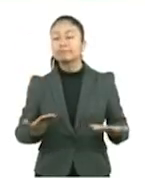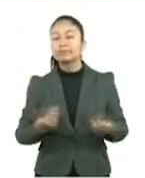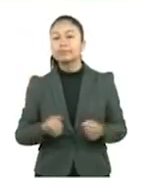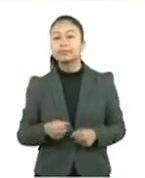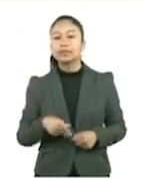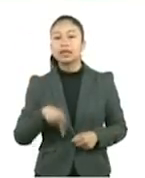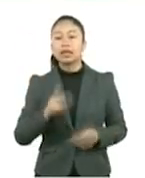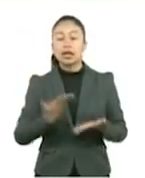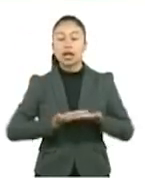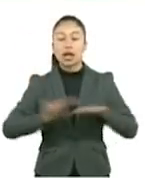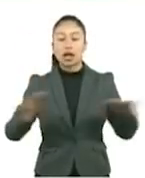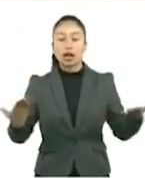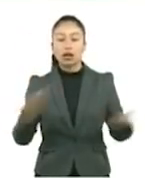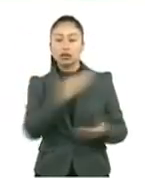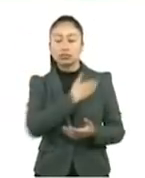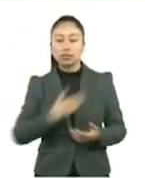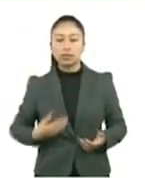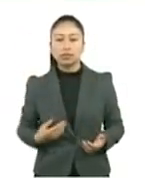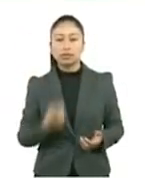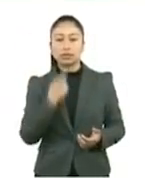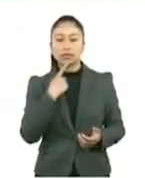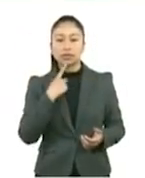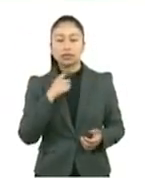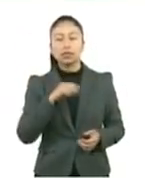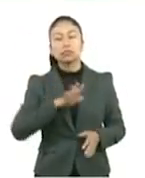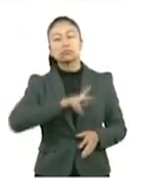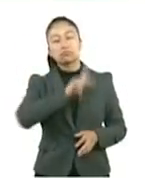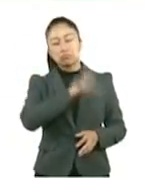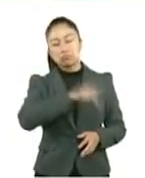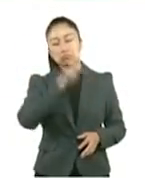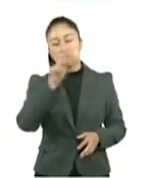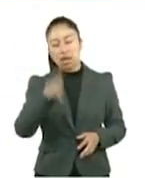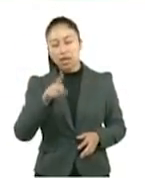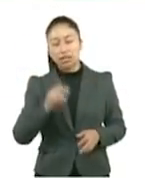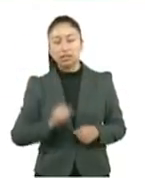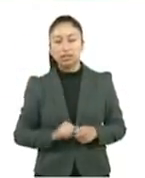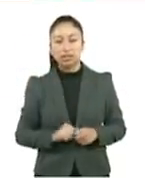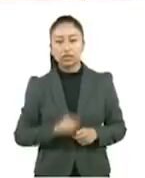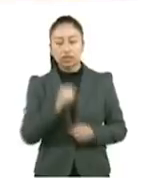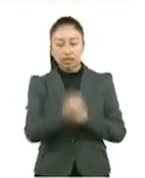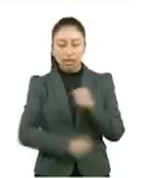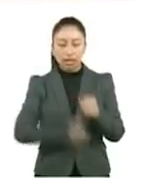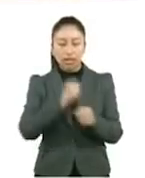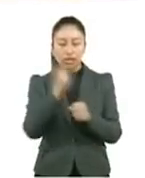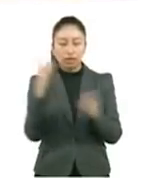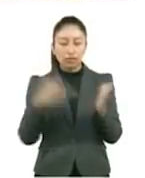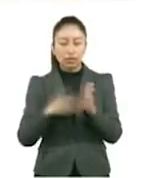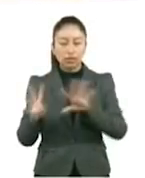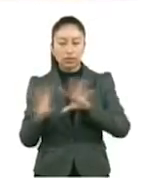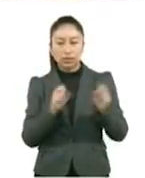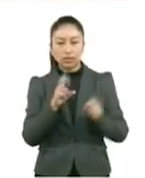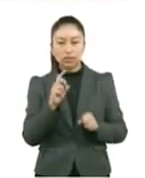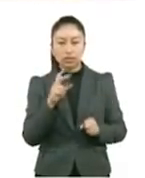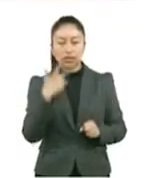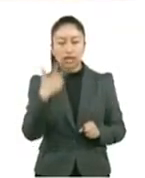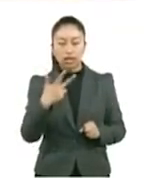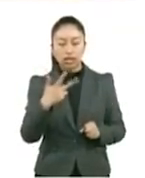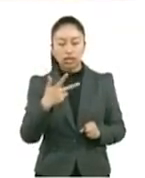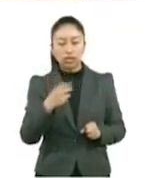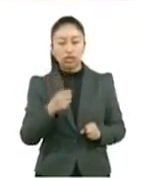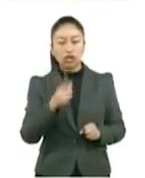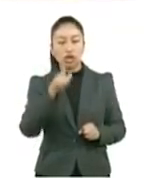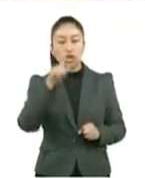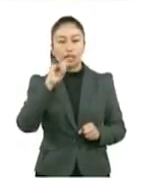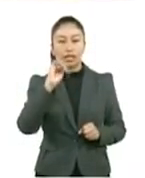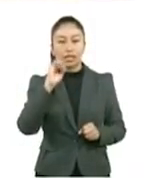Obrador es similar a lo que hizo el general Lázaro Cárdenas en el 38. Le entrega el litio a las mexicanas